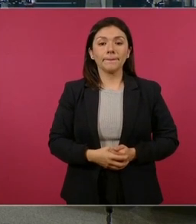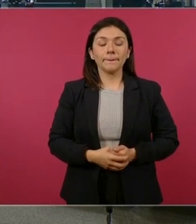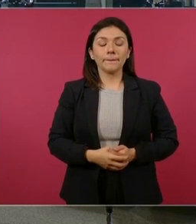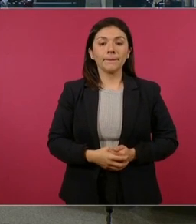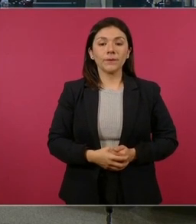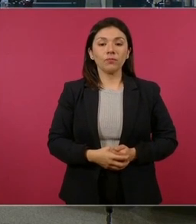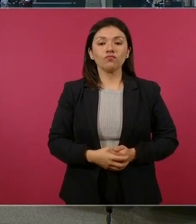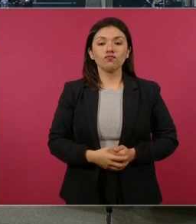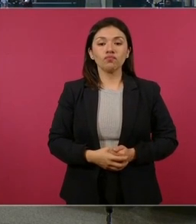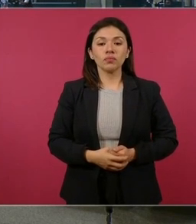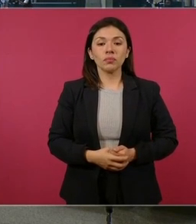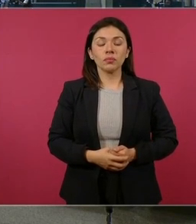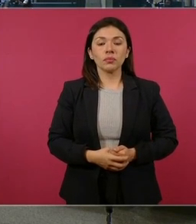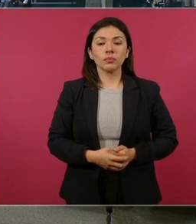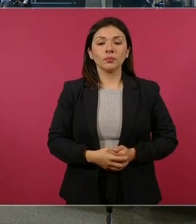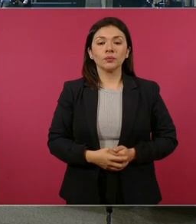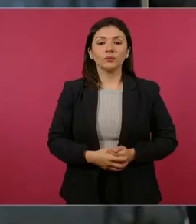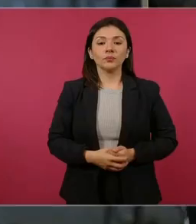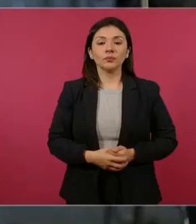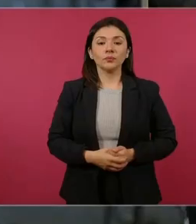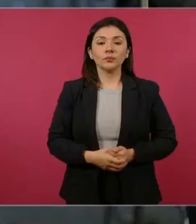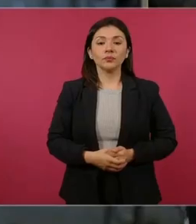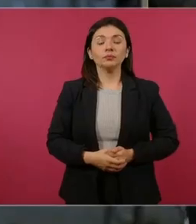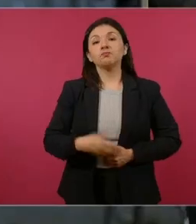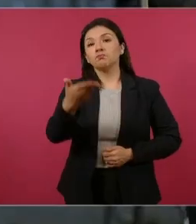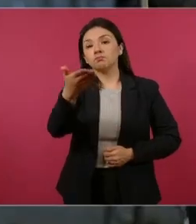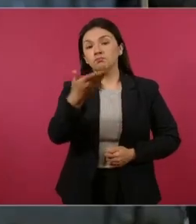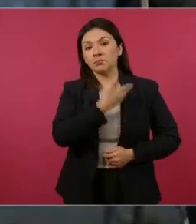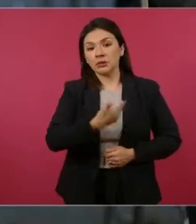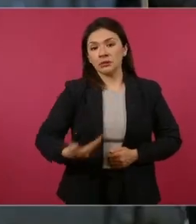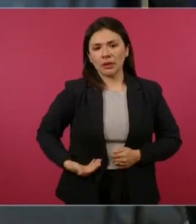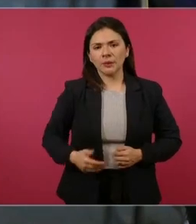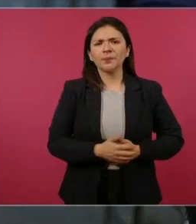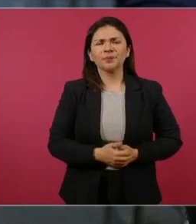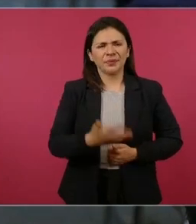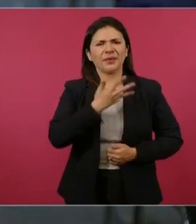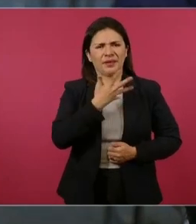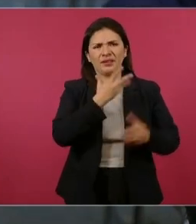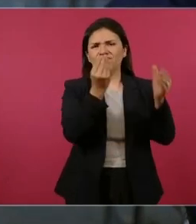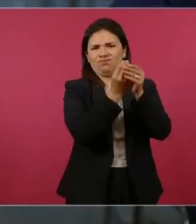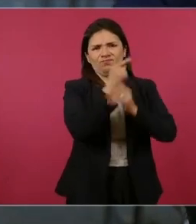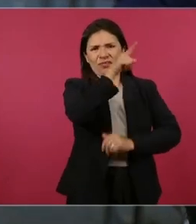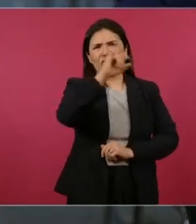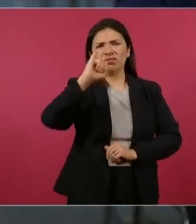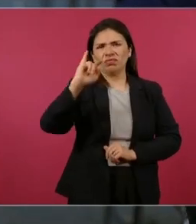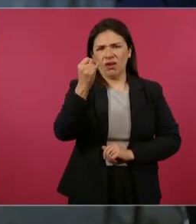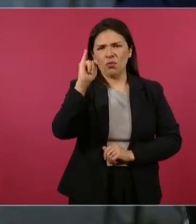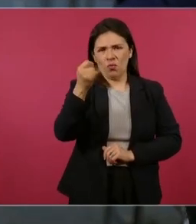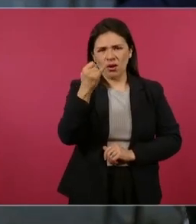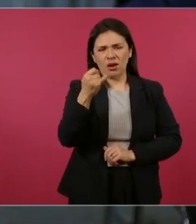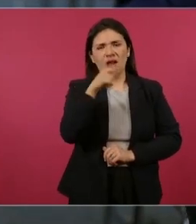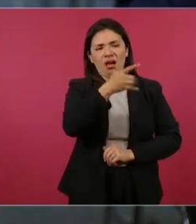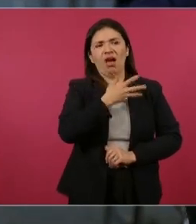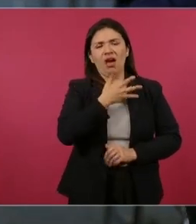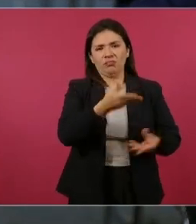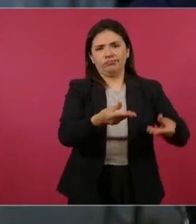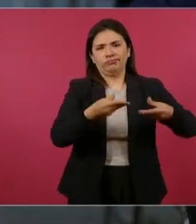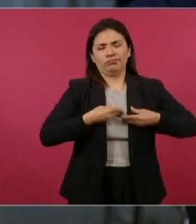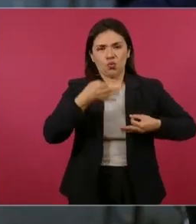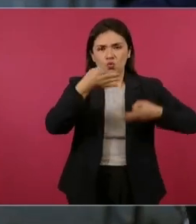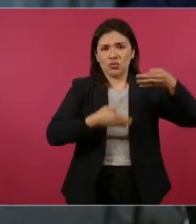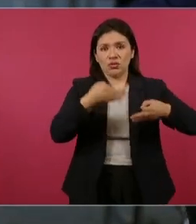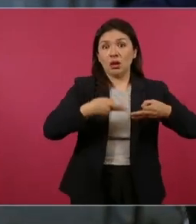Sin Puntos ni Comas y Metropoli MX. Señor presidente, existe un caso en Tijuana, el cual está en manos del Poder Judicial y